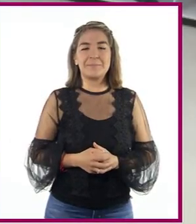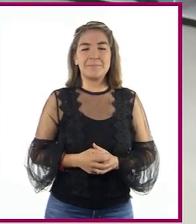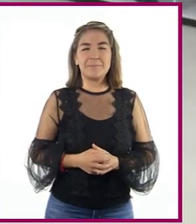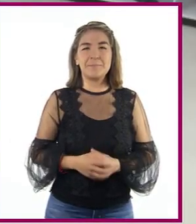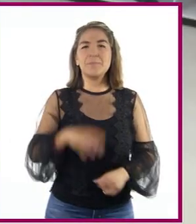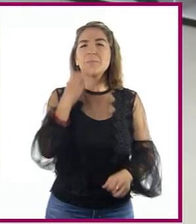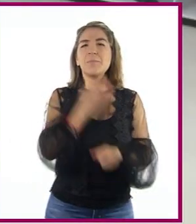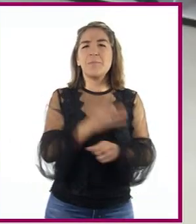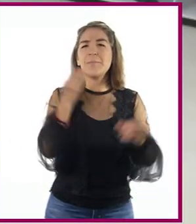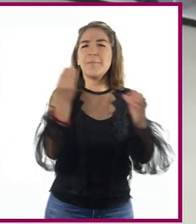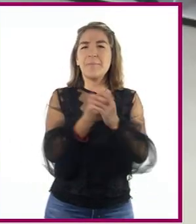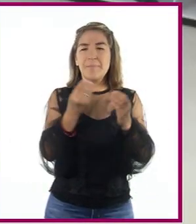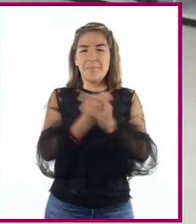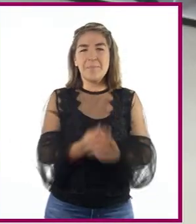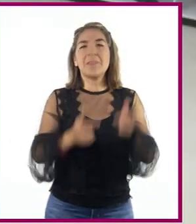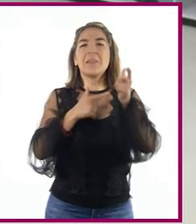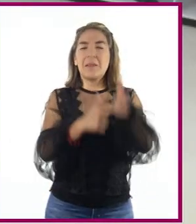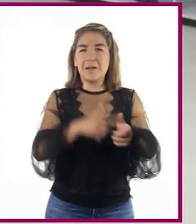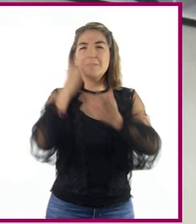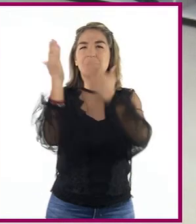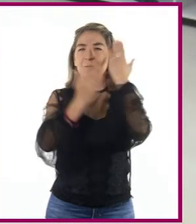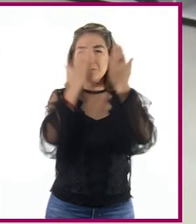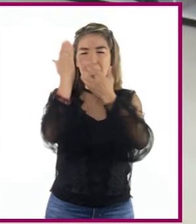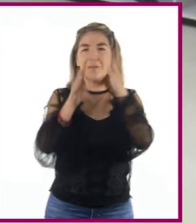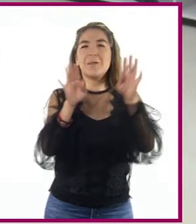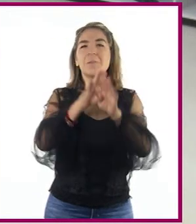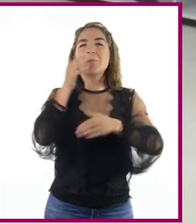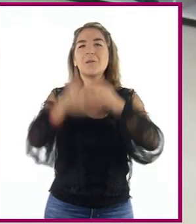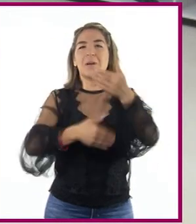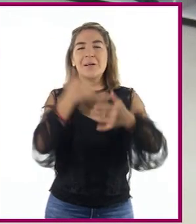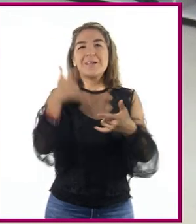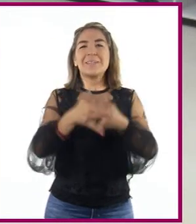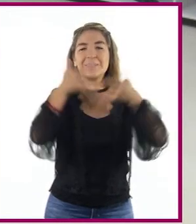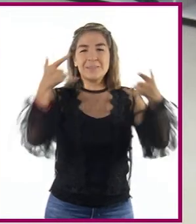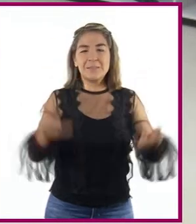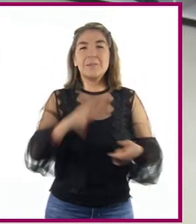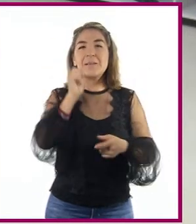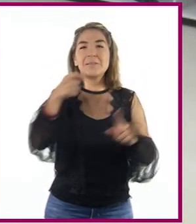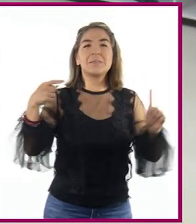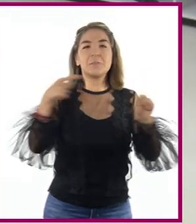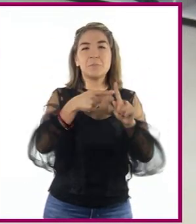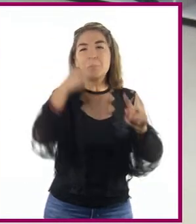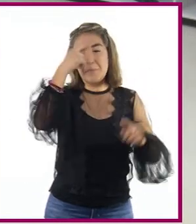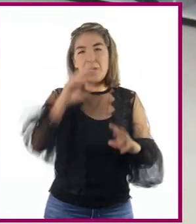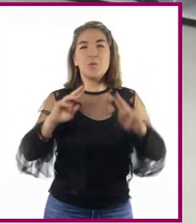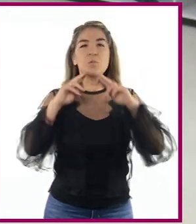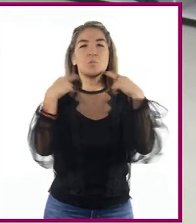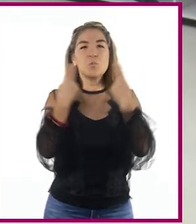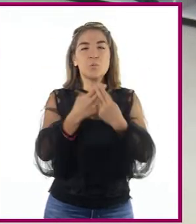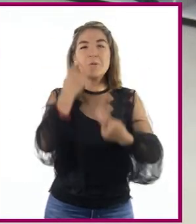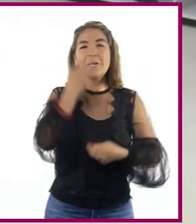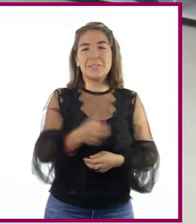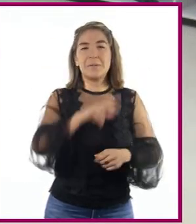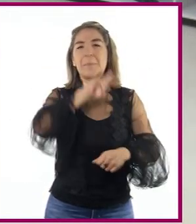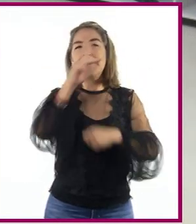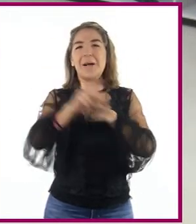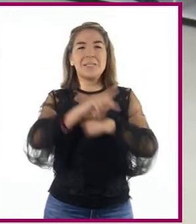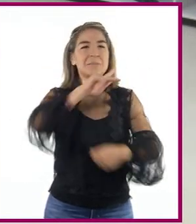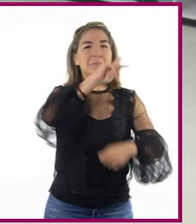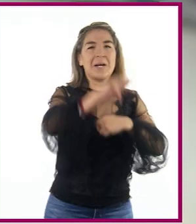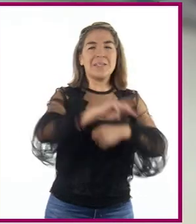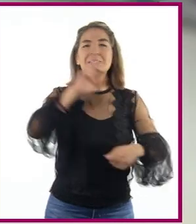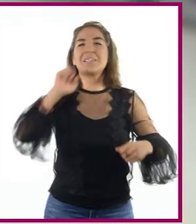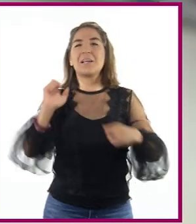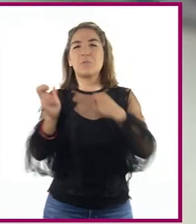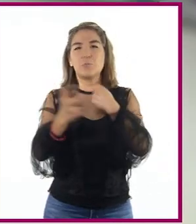esta sesión continuaremos estudiando el proceso histórico que condujo a la unión de los países europeos.